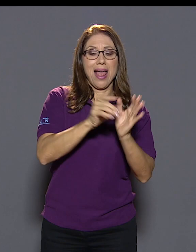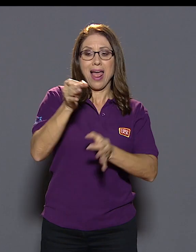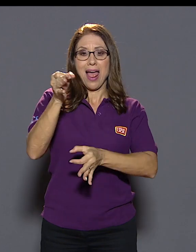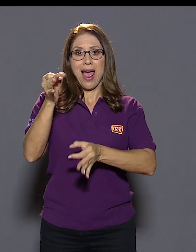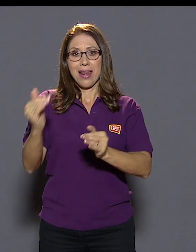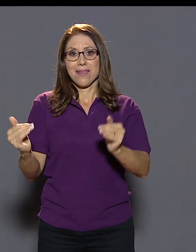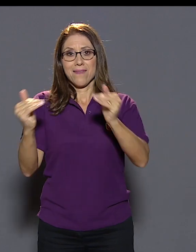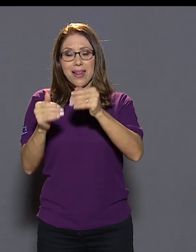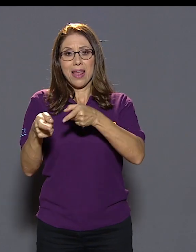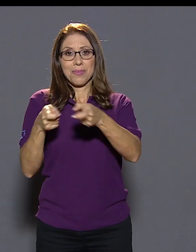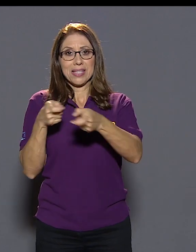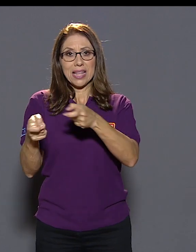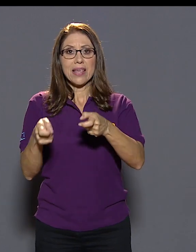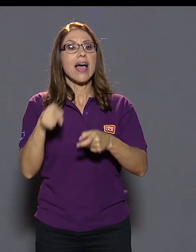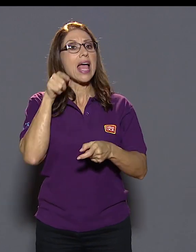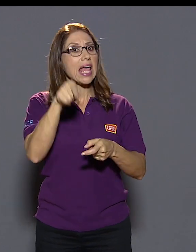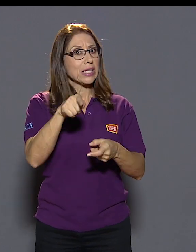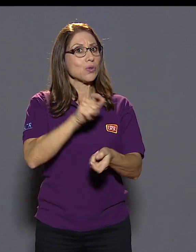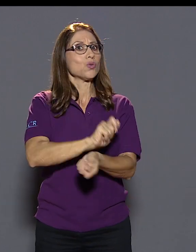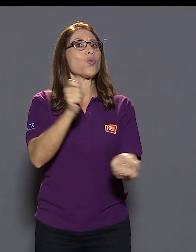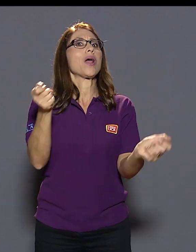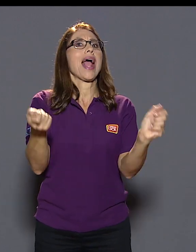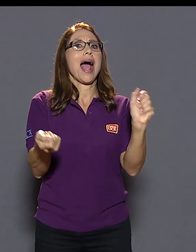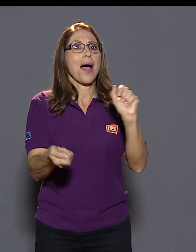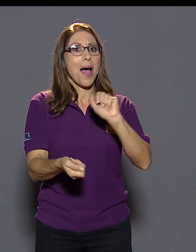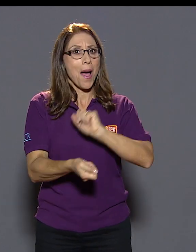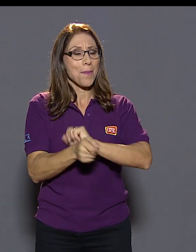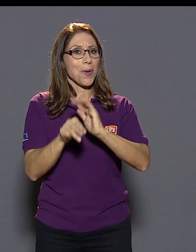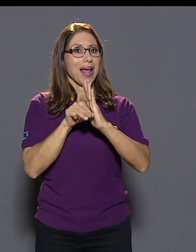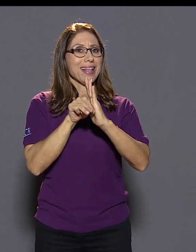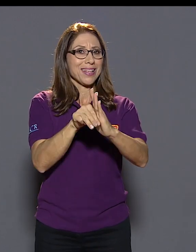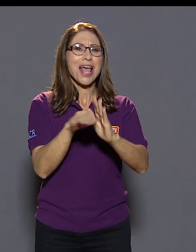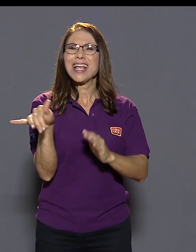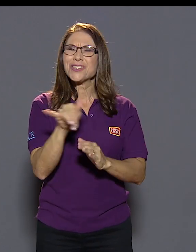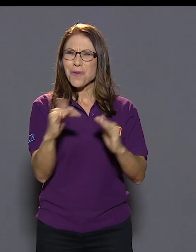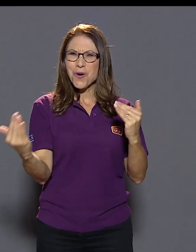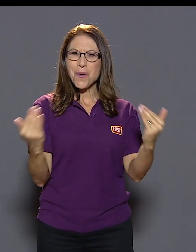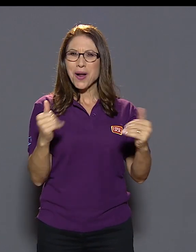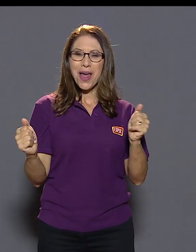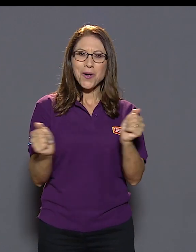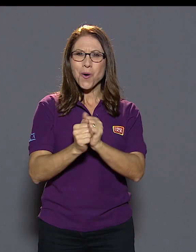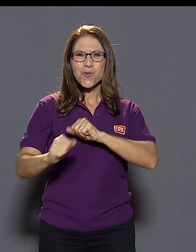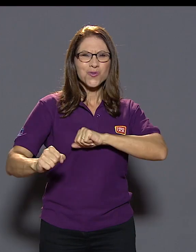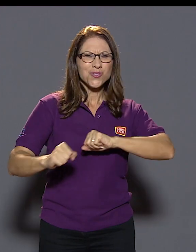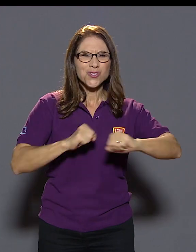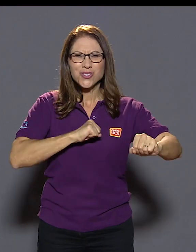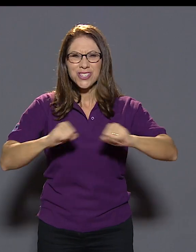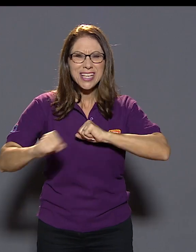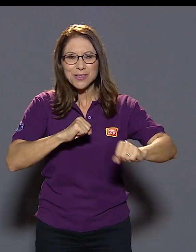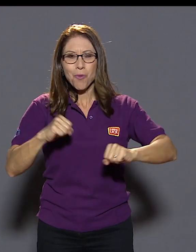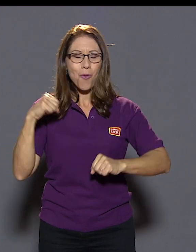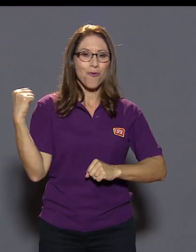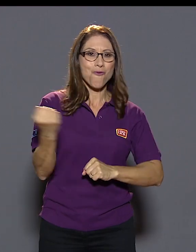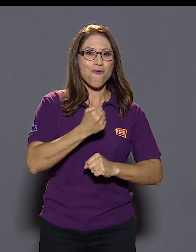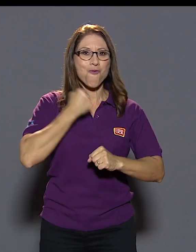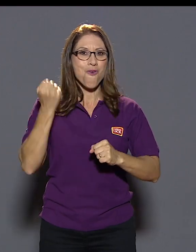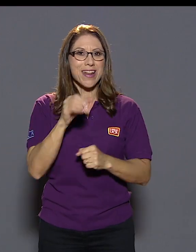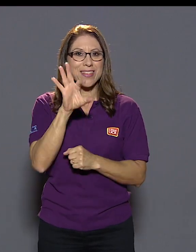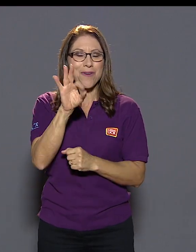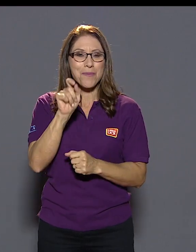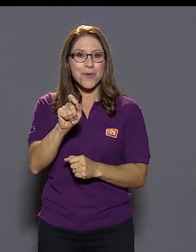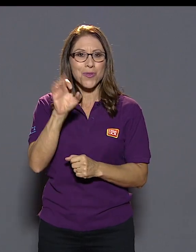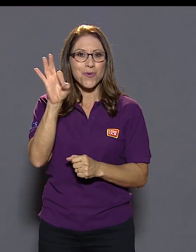un cambio paradigmático, un sismo de 9.09 en el mismo sistema jurídico y